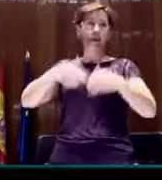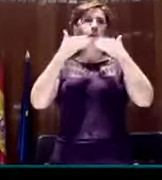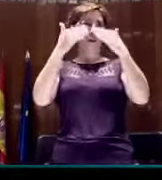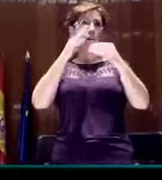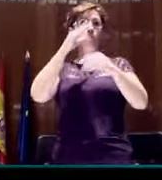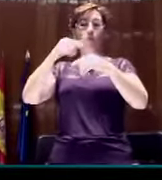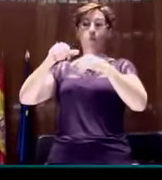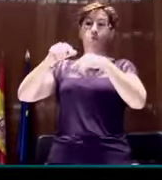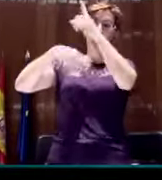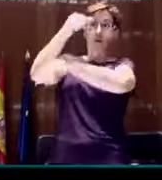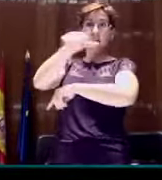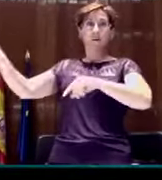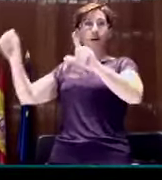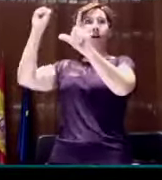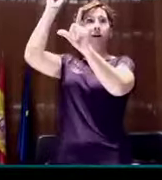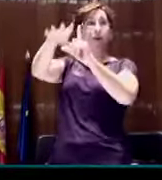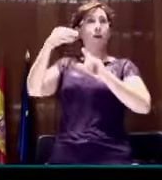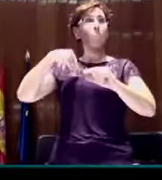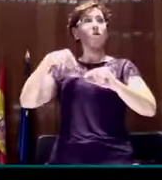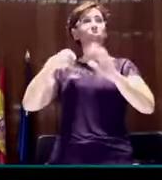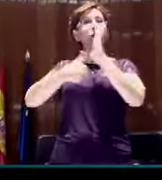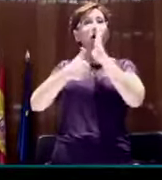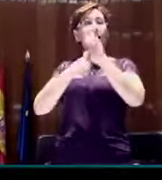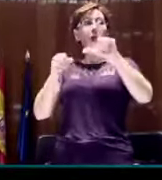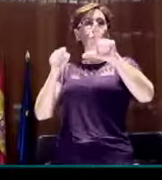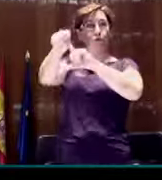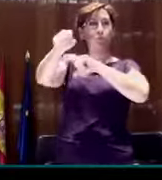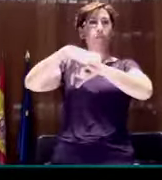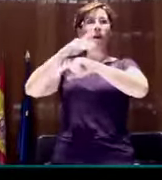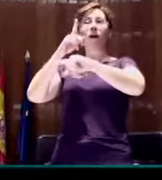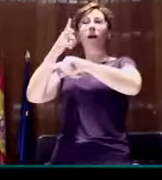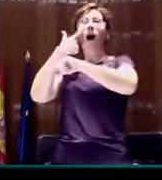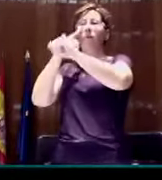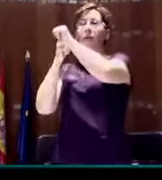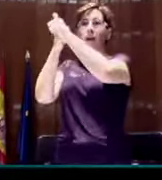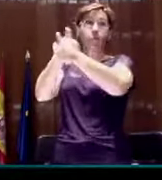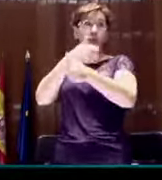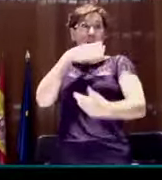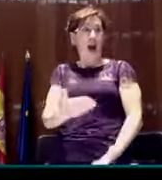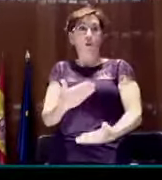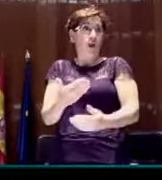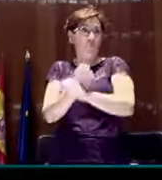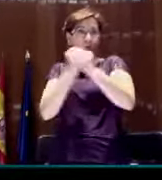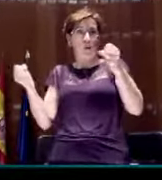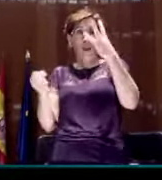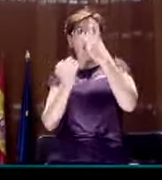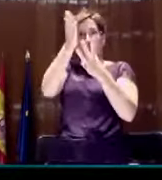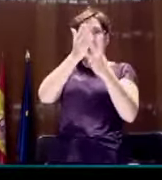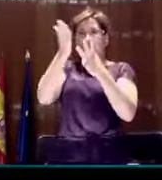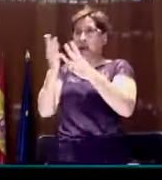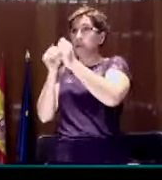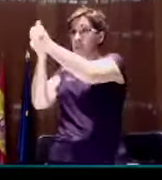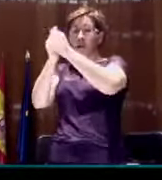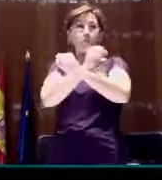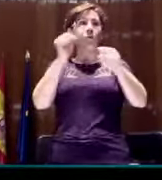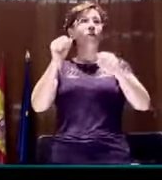con más detalles las cosas que hemos podido perder, ¿no? Porque es imposible seguir los tres canales que estamos viendo ahora mismo, ¿no? Entonces, cada uno en su